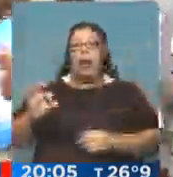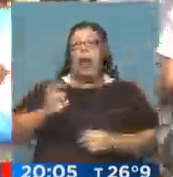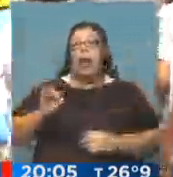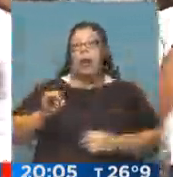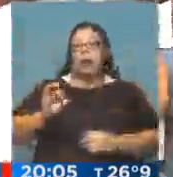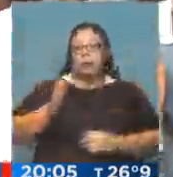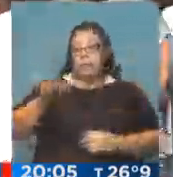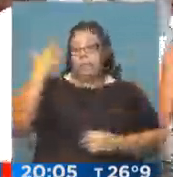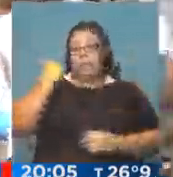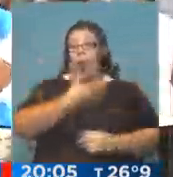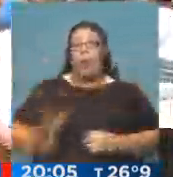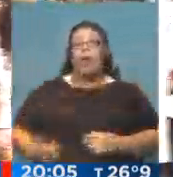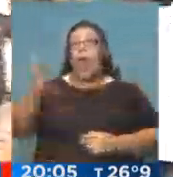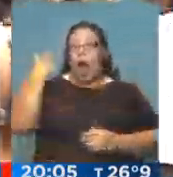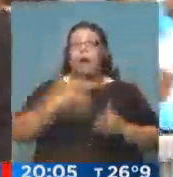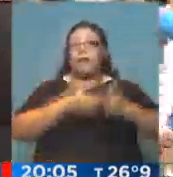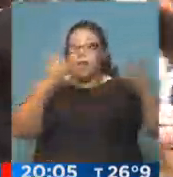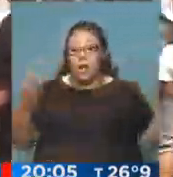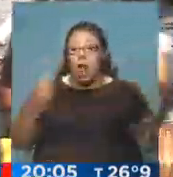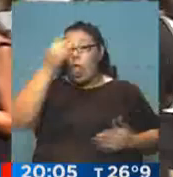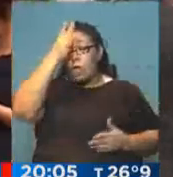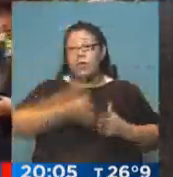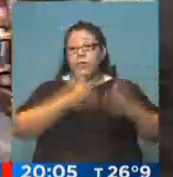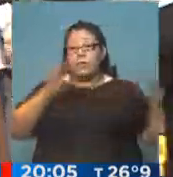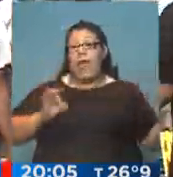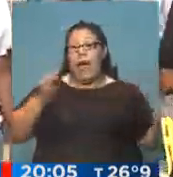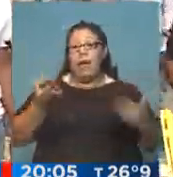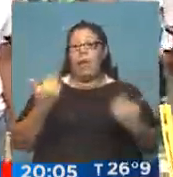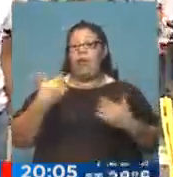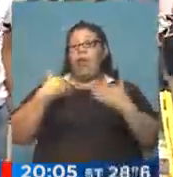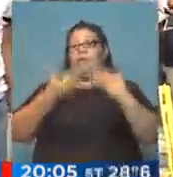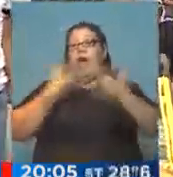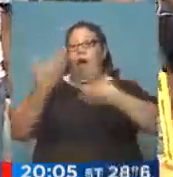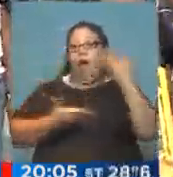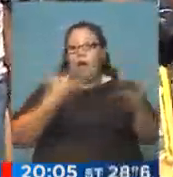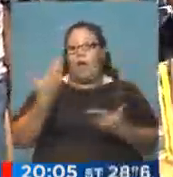quisieron pudieron protestar, manifestarse sin represión y sin acallar la protesta social.